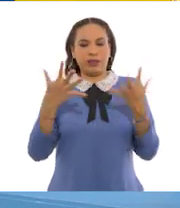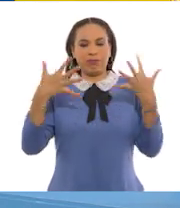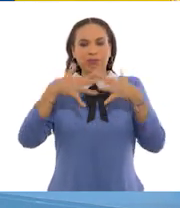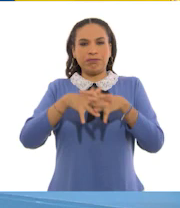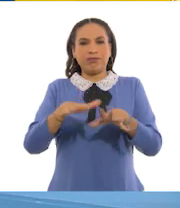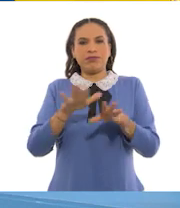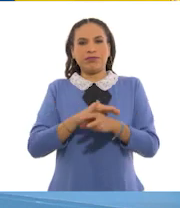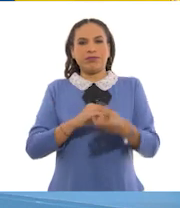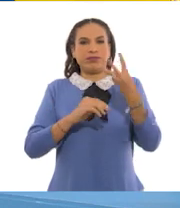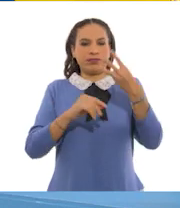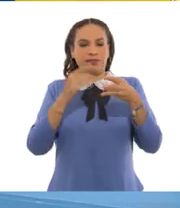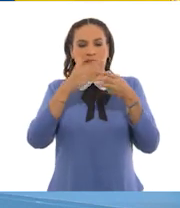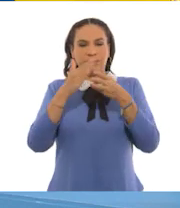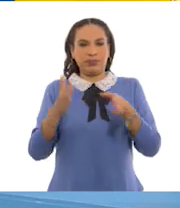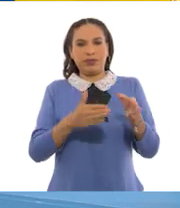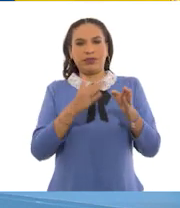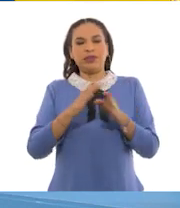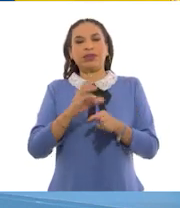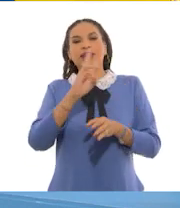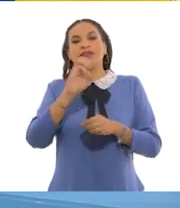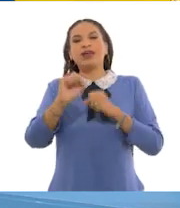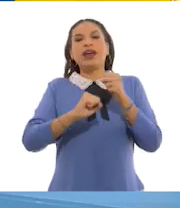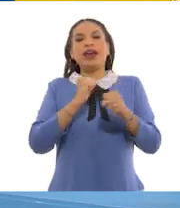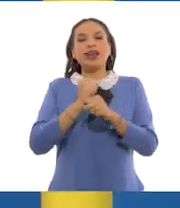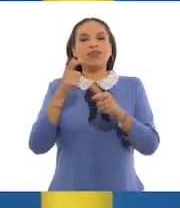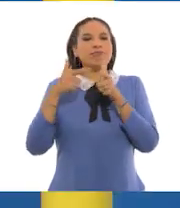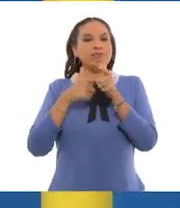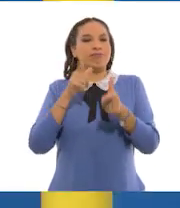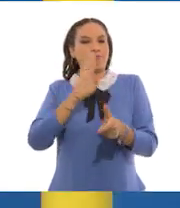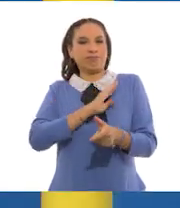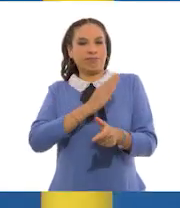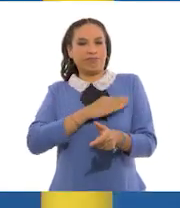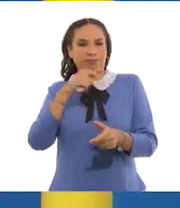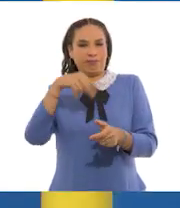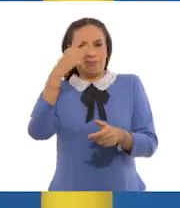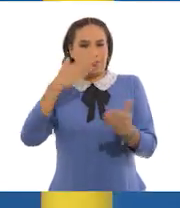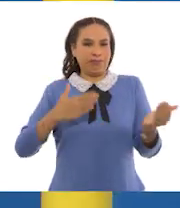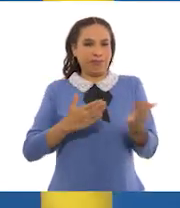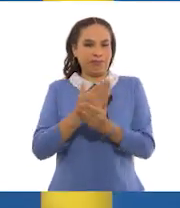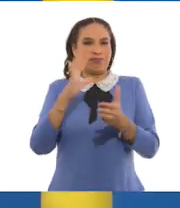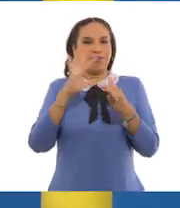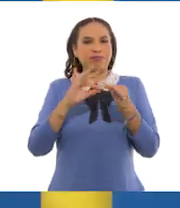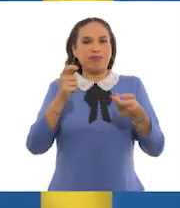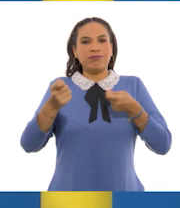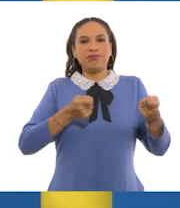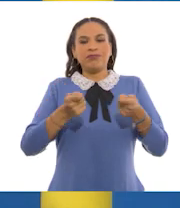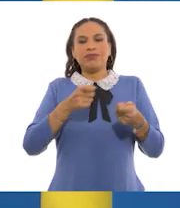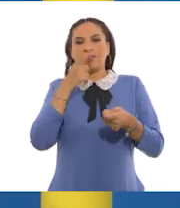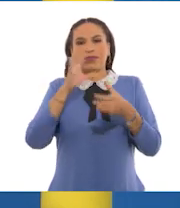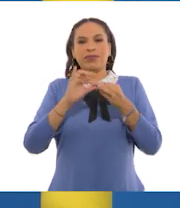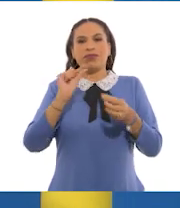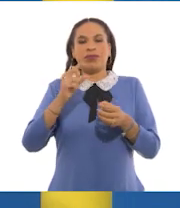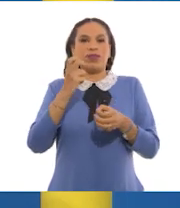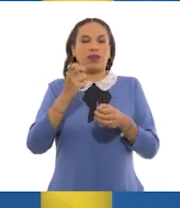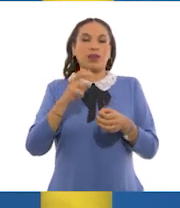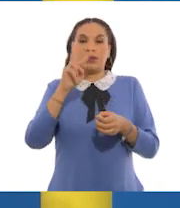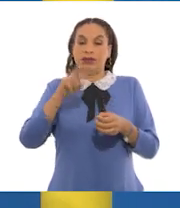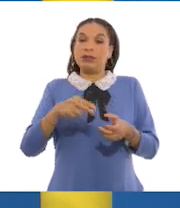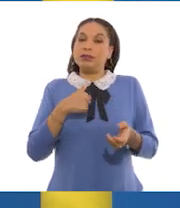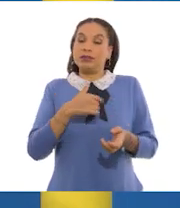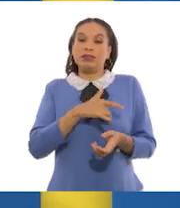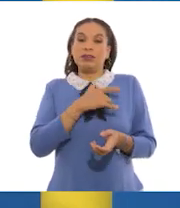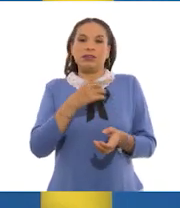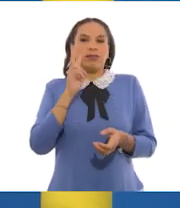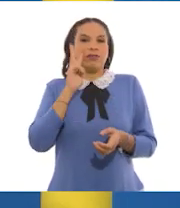debido a los 3 siglos que duró la dominación española. Sí, recuerdo que nos contó un poco sobre eso. La verdad, debo decir